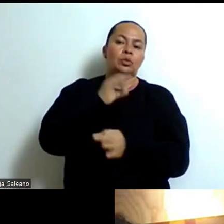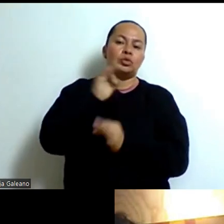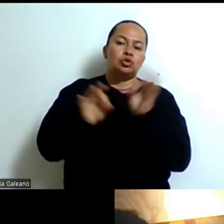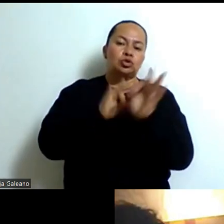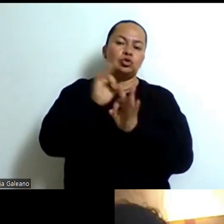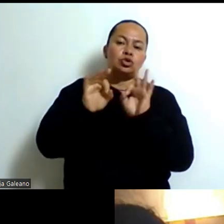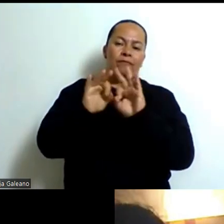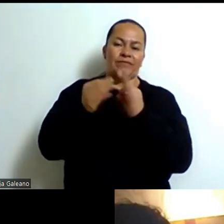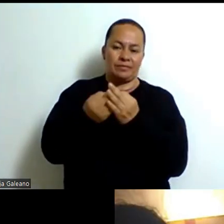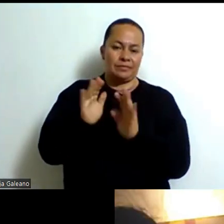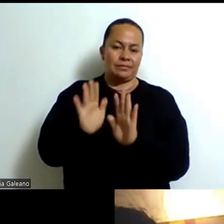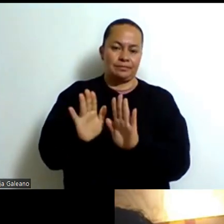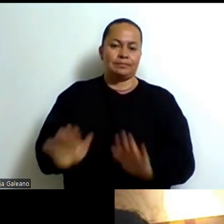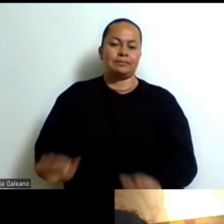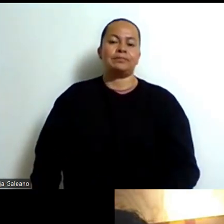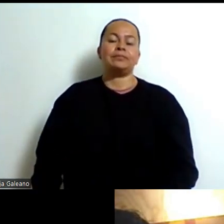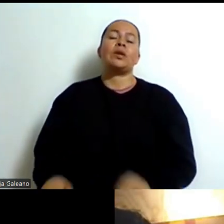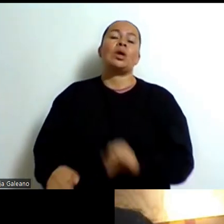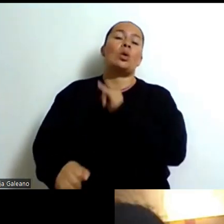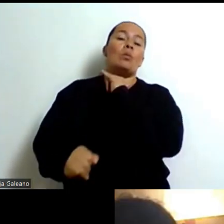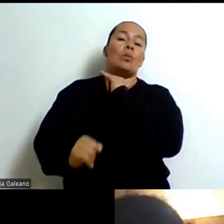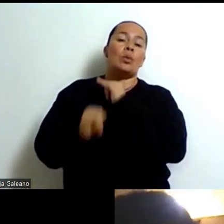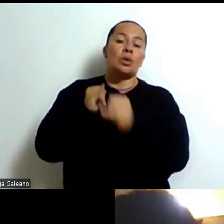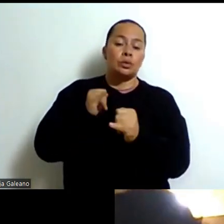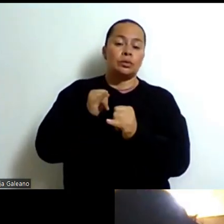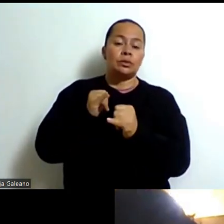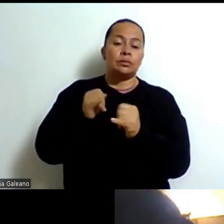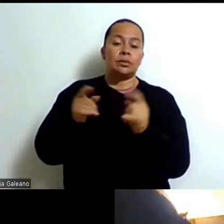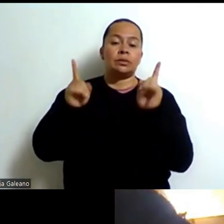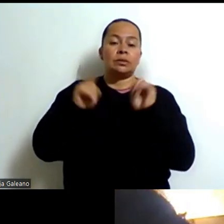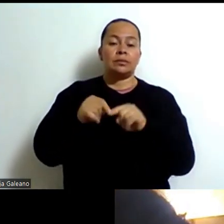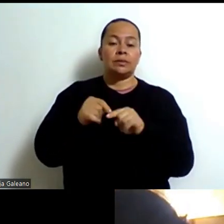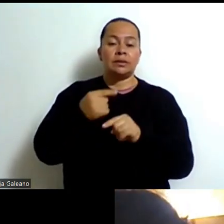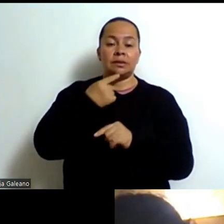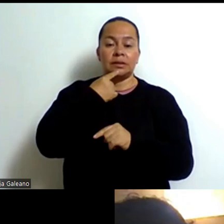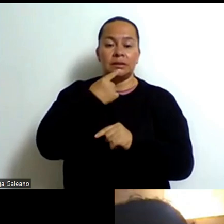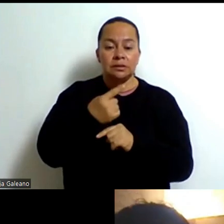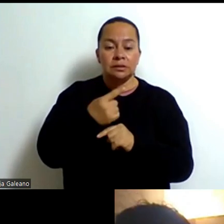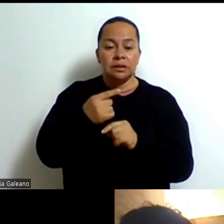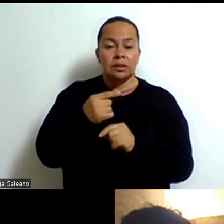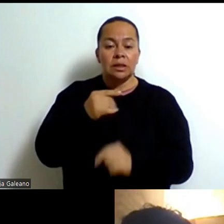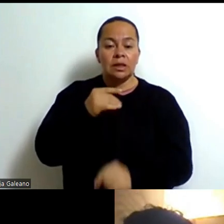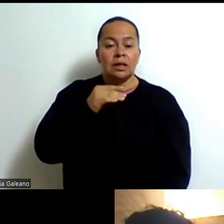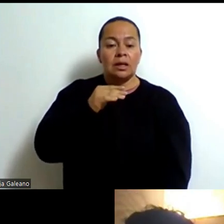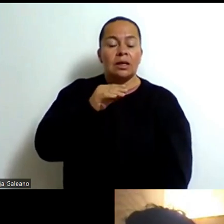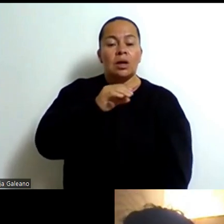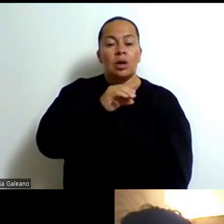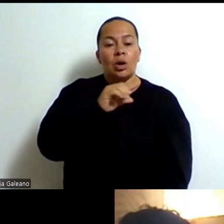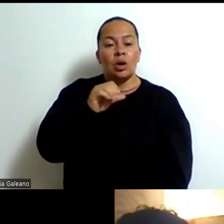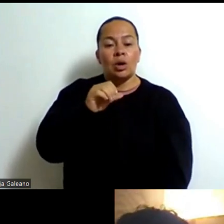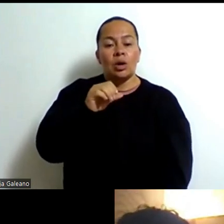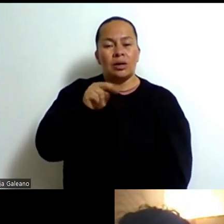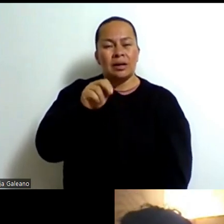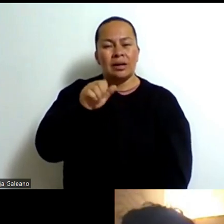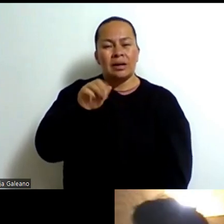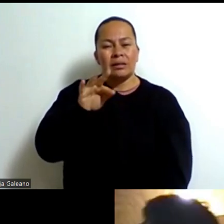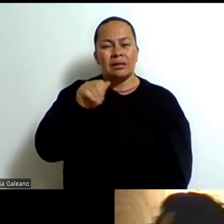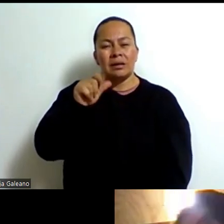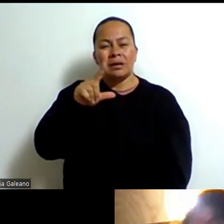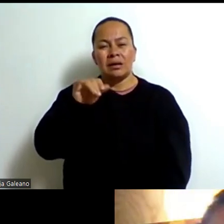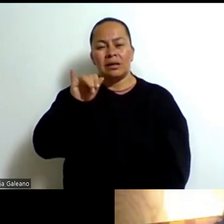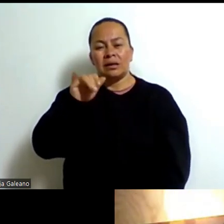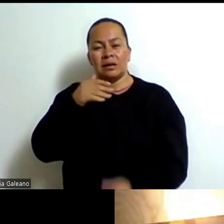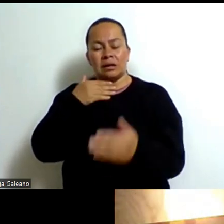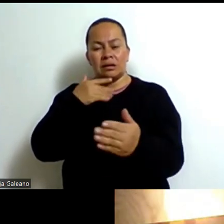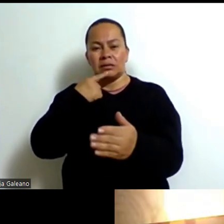familias Y por último hay bubulina hablar un poco sobre el borrador de decreto